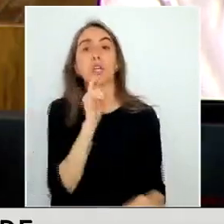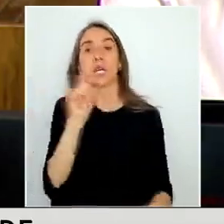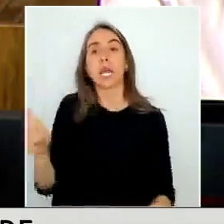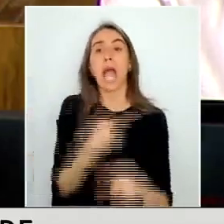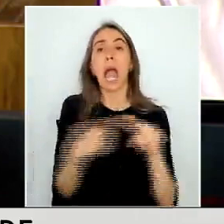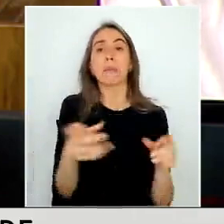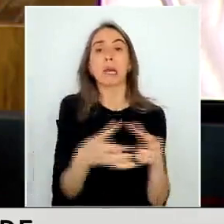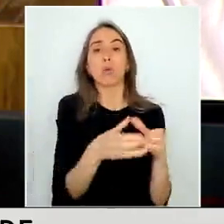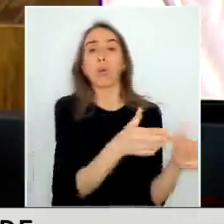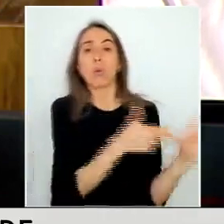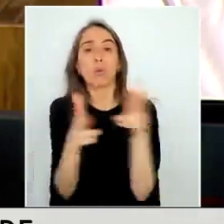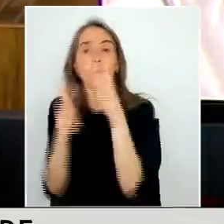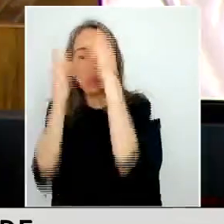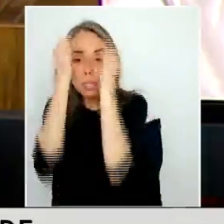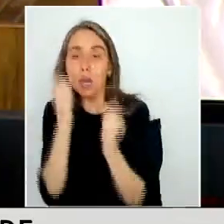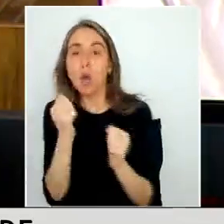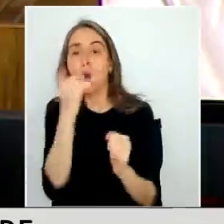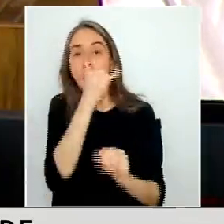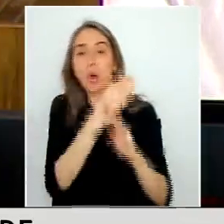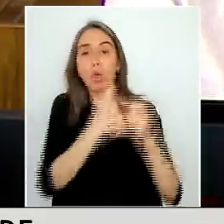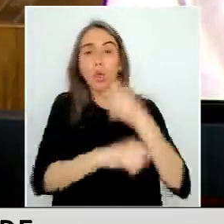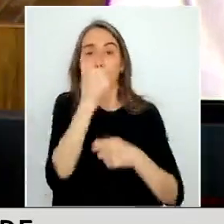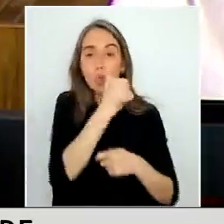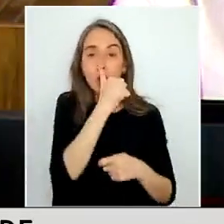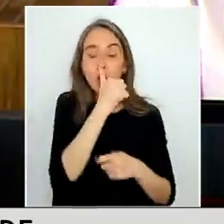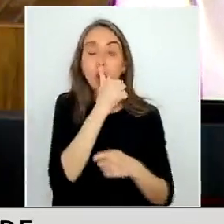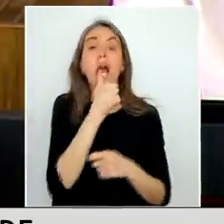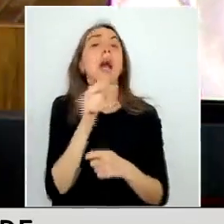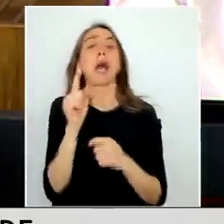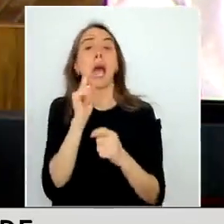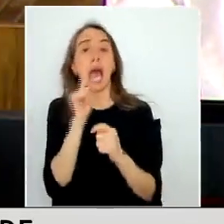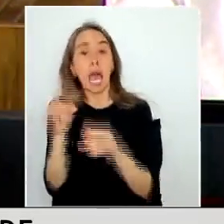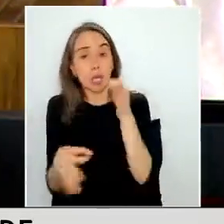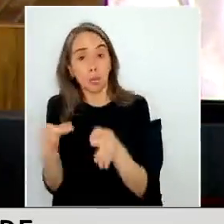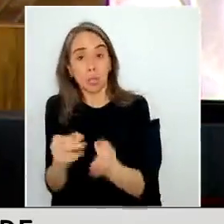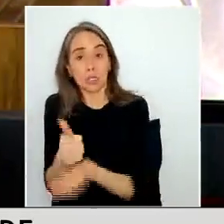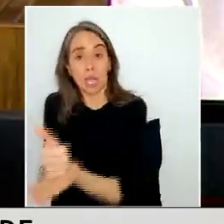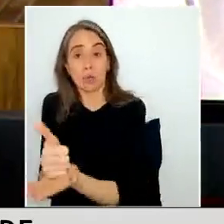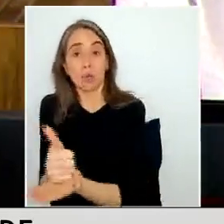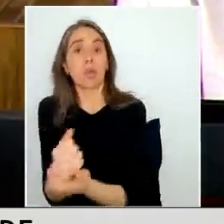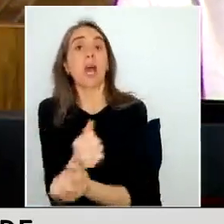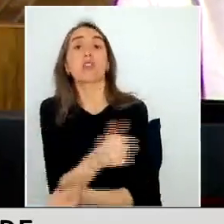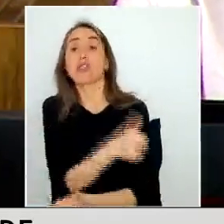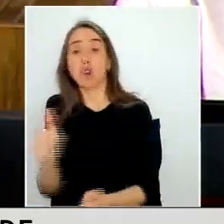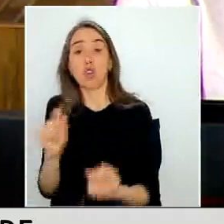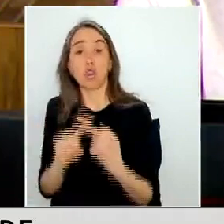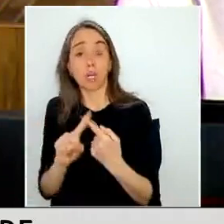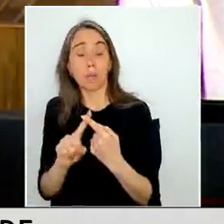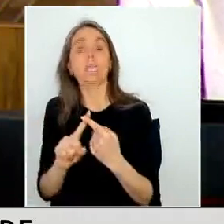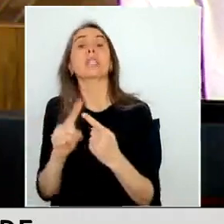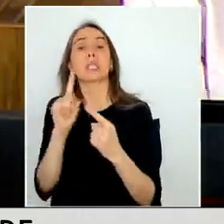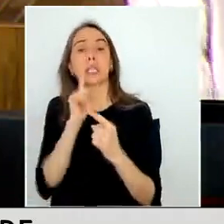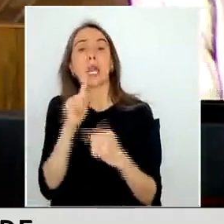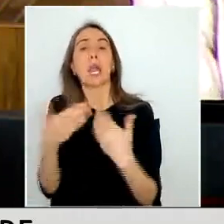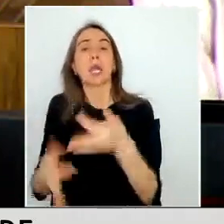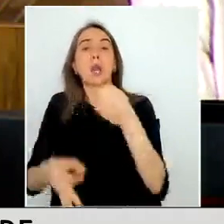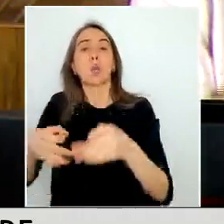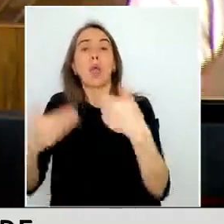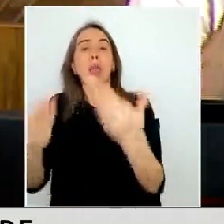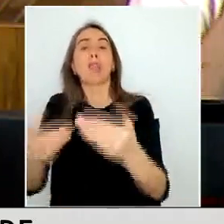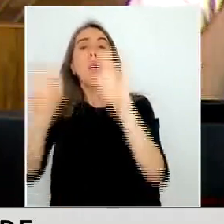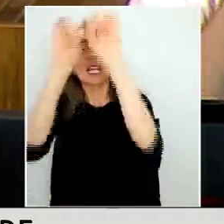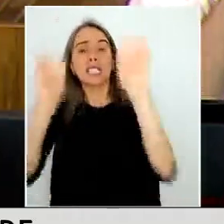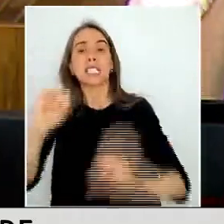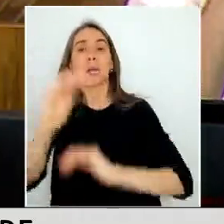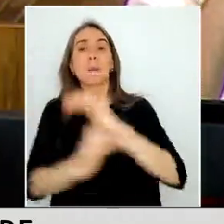a través de sistemas de protección para todos los intervinientes finalmente dentro de muchas normas también